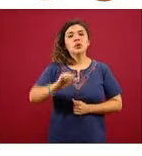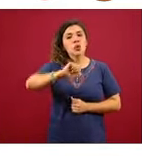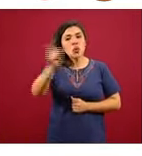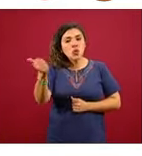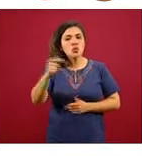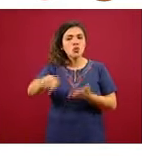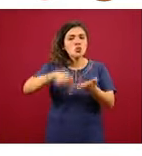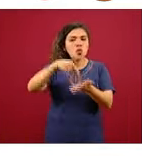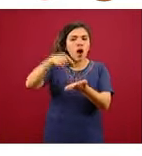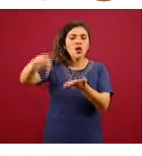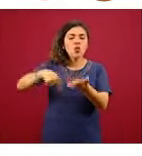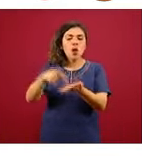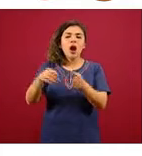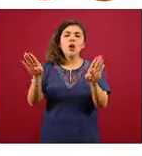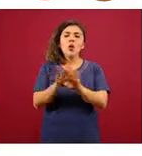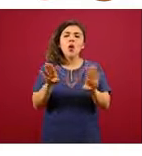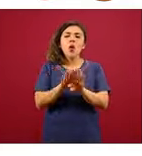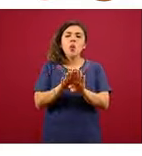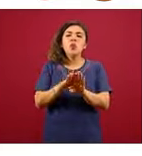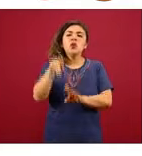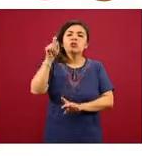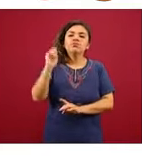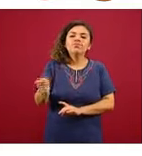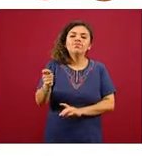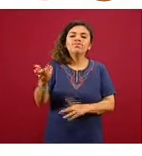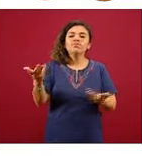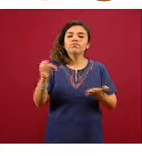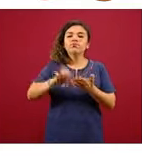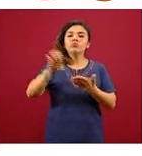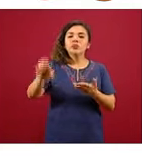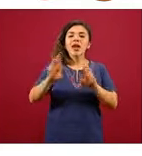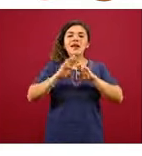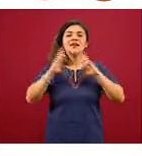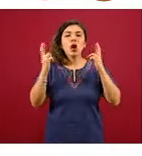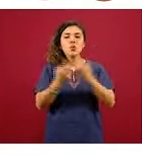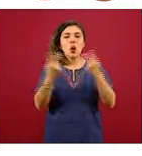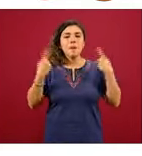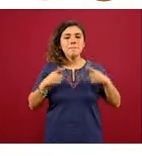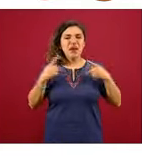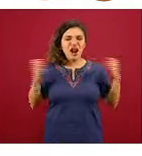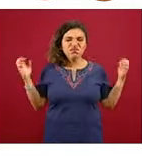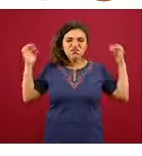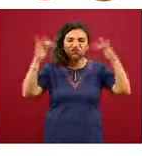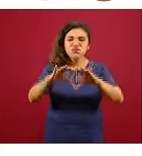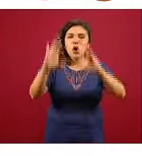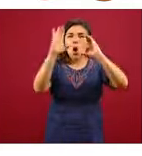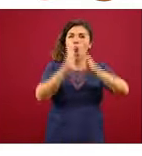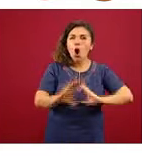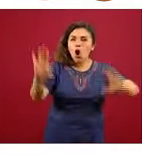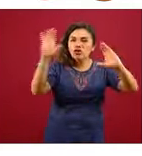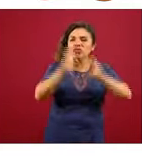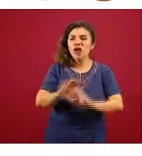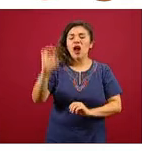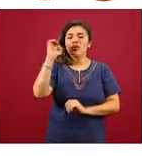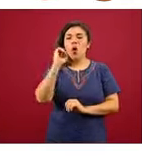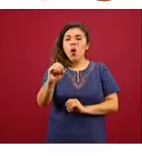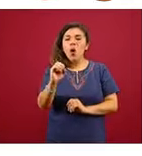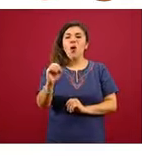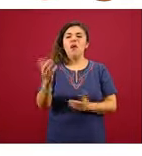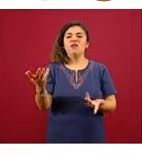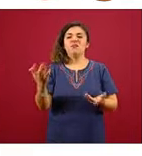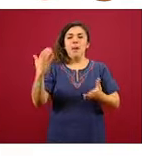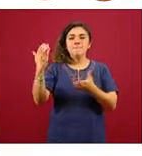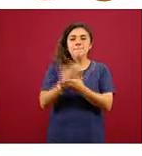y otros espacios, como son precisamente las reuniones masivas, como conciertos, congregaciones de gran